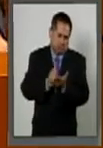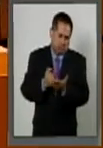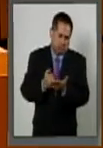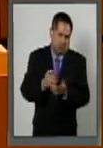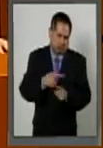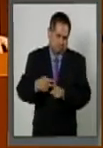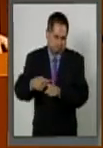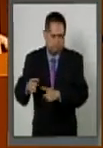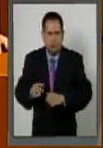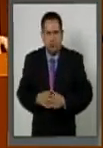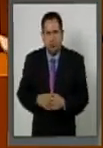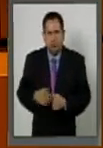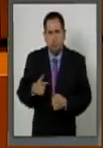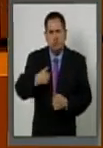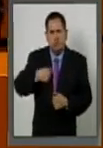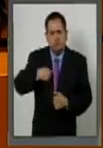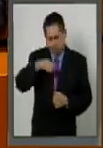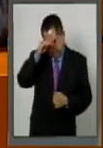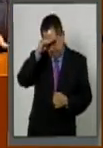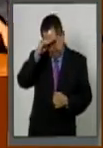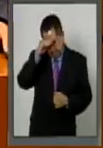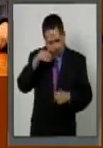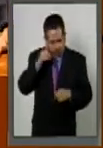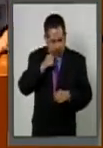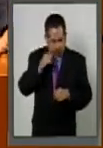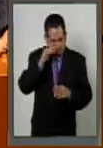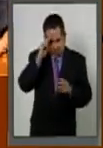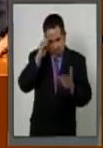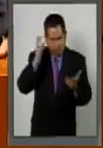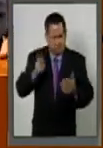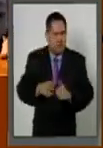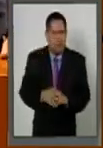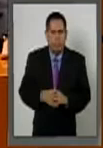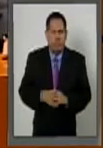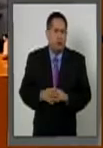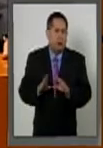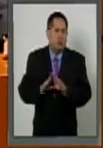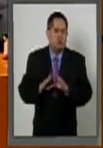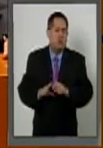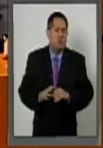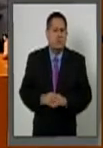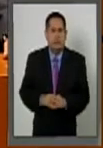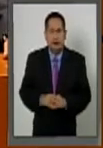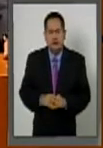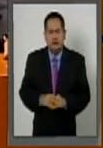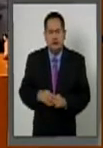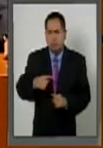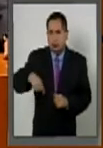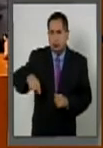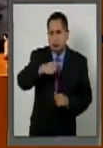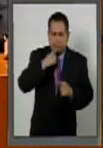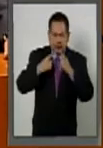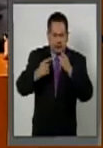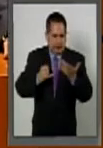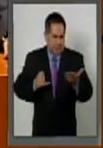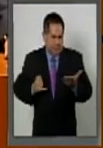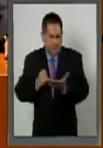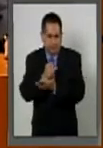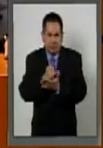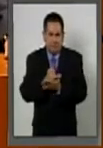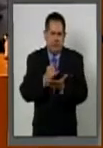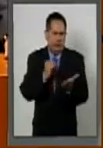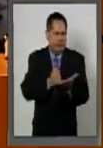yo siempre he pensado amigos y amigas que la forma en la que se deciden los paquetes fiscales